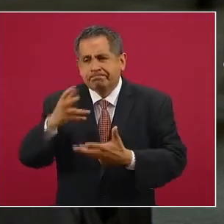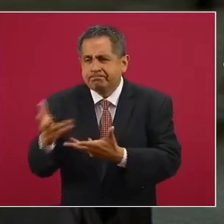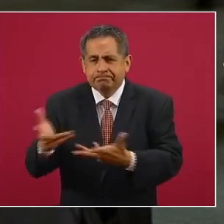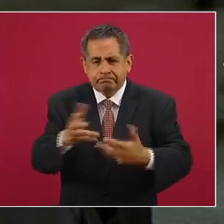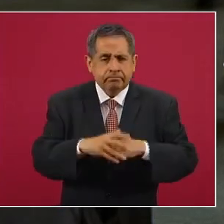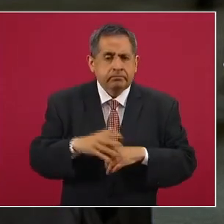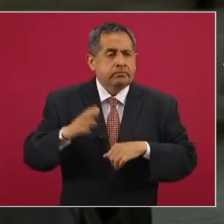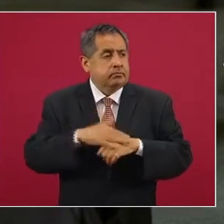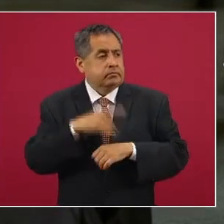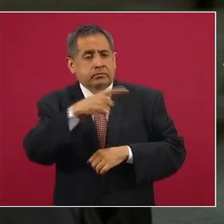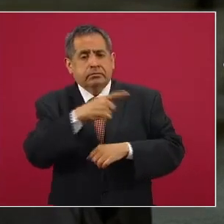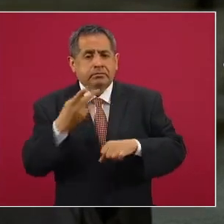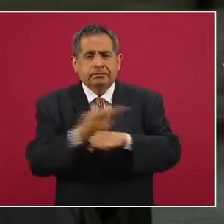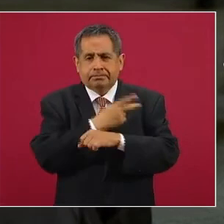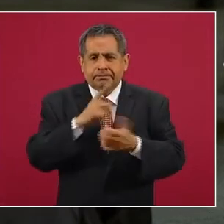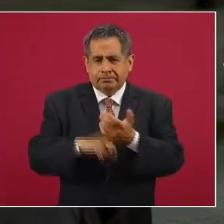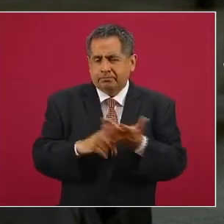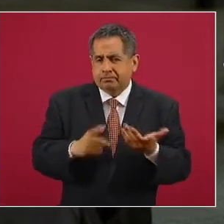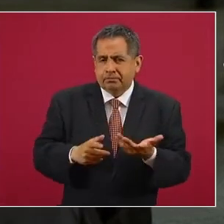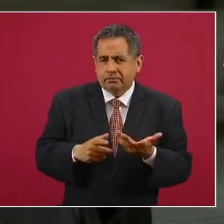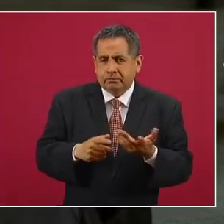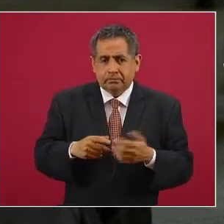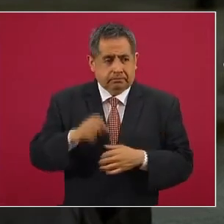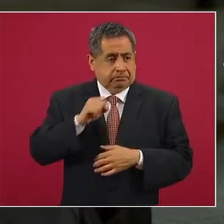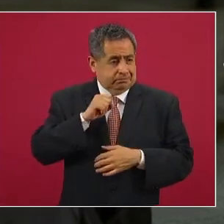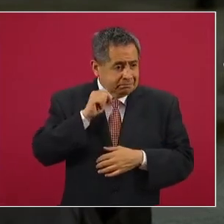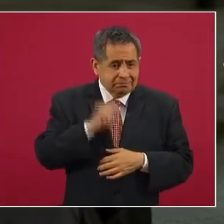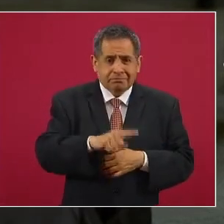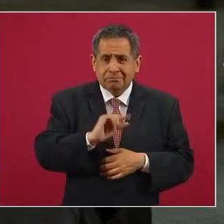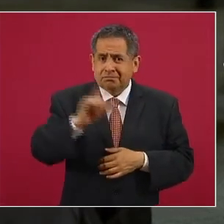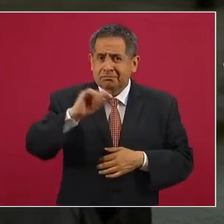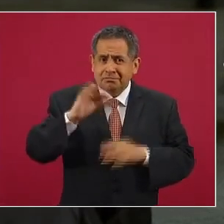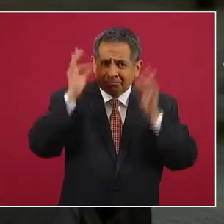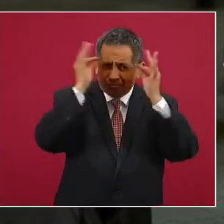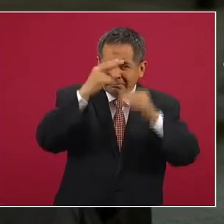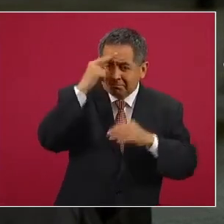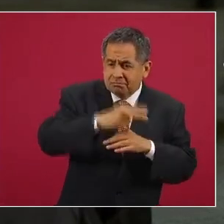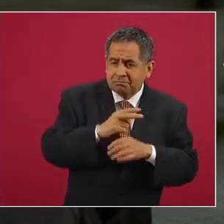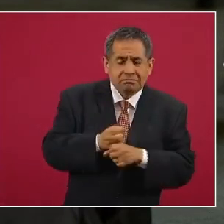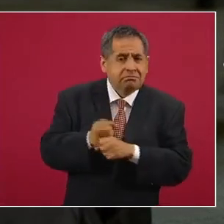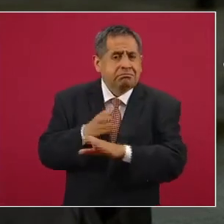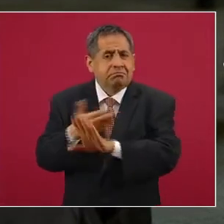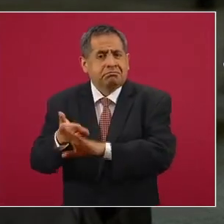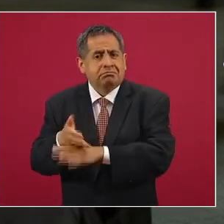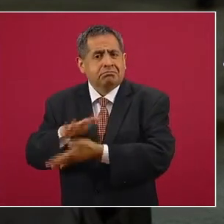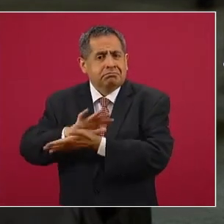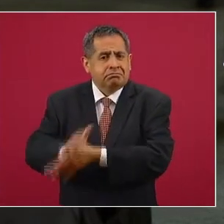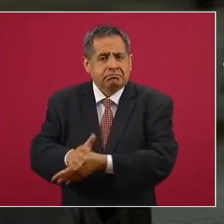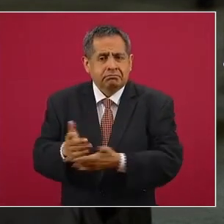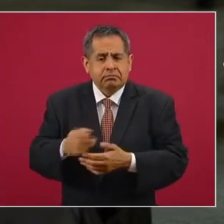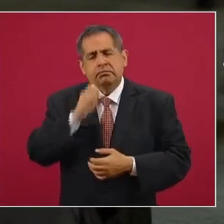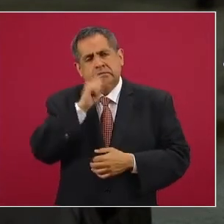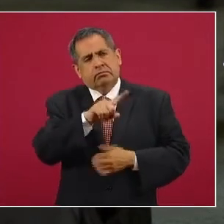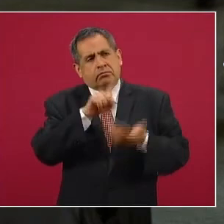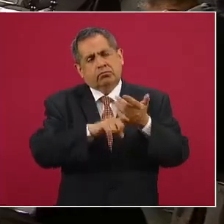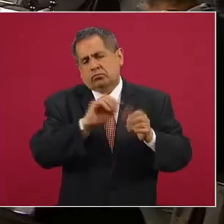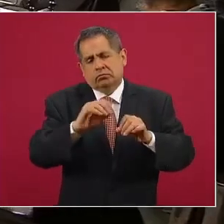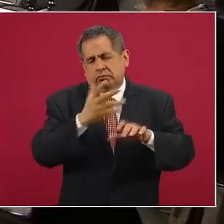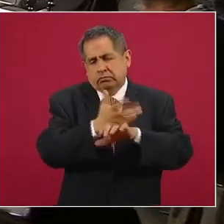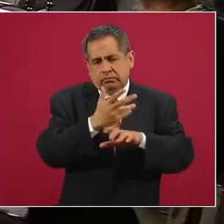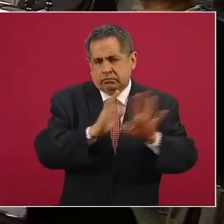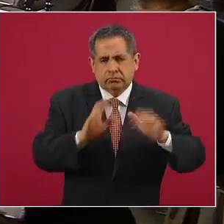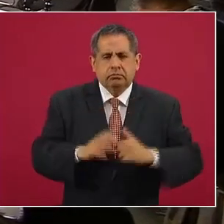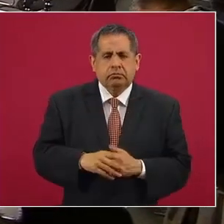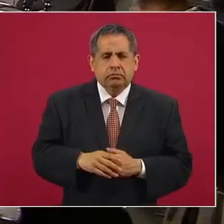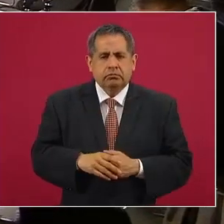los atropellos que viven no solamente de sus propias autoridades consulares, sino también incluso de las autoridades norteamericanas.